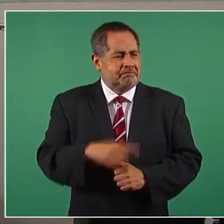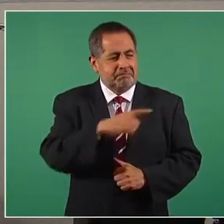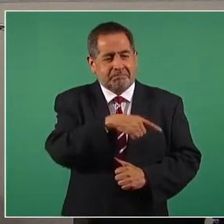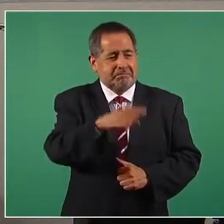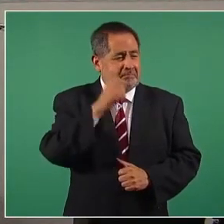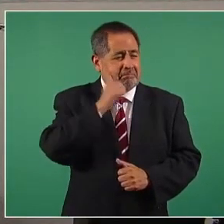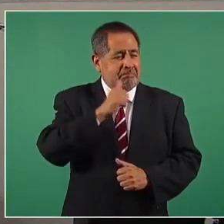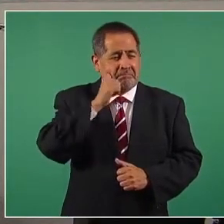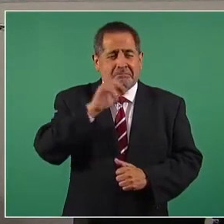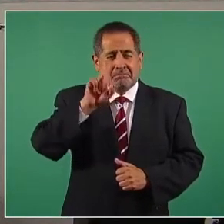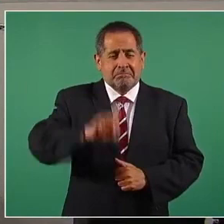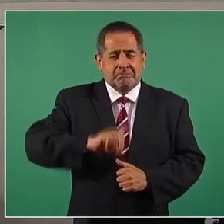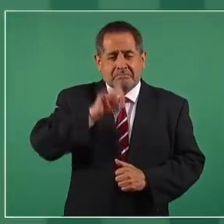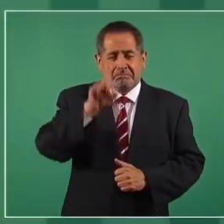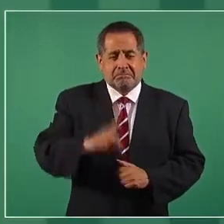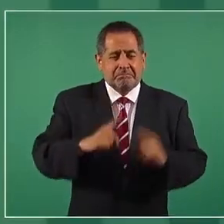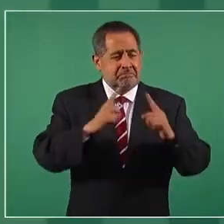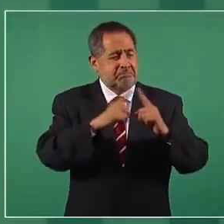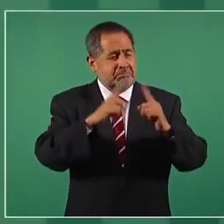misa todos los domingos y